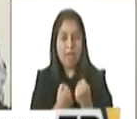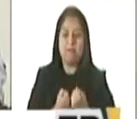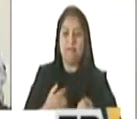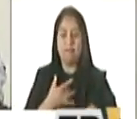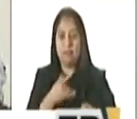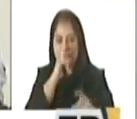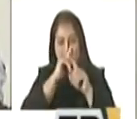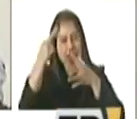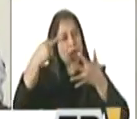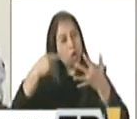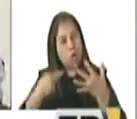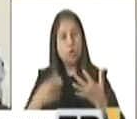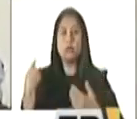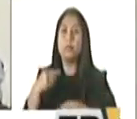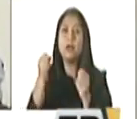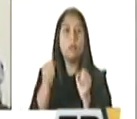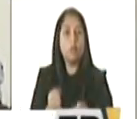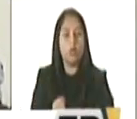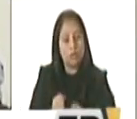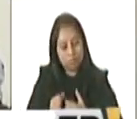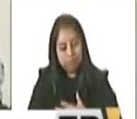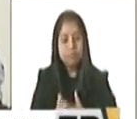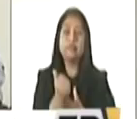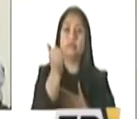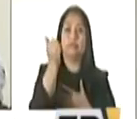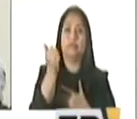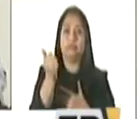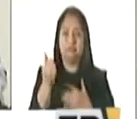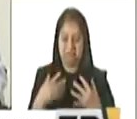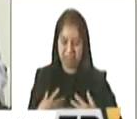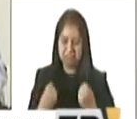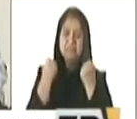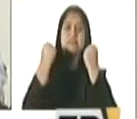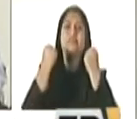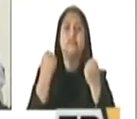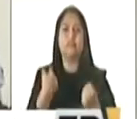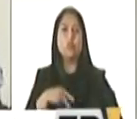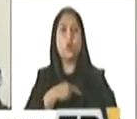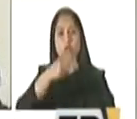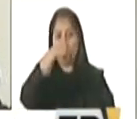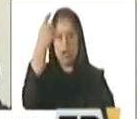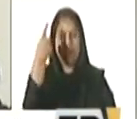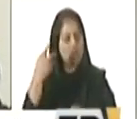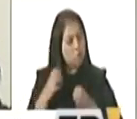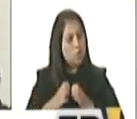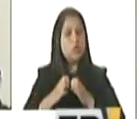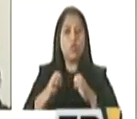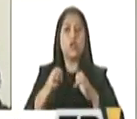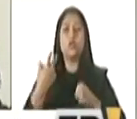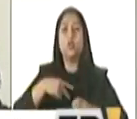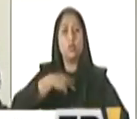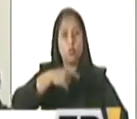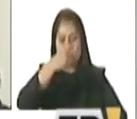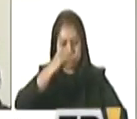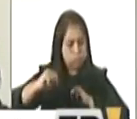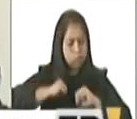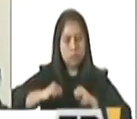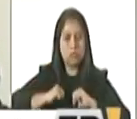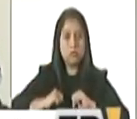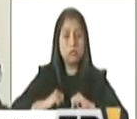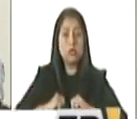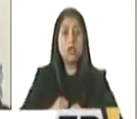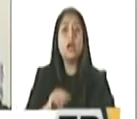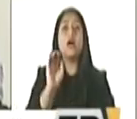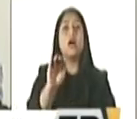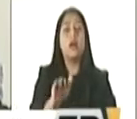los recursos para poder salir adelante con nuestro trabajo, con nuestro esfuerzo y nuestra dedicación.